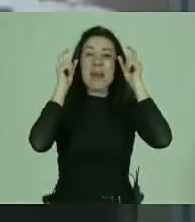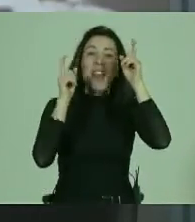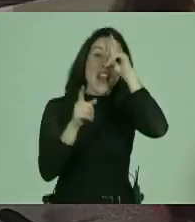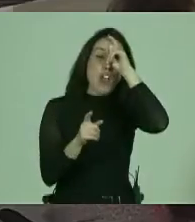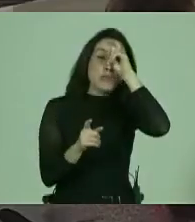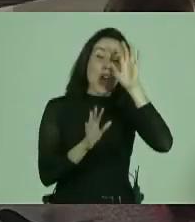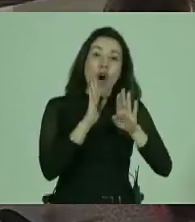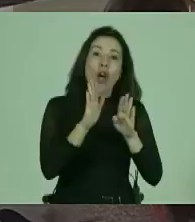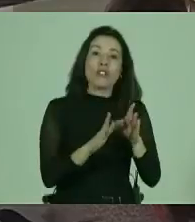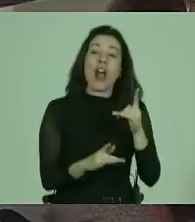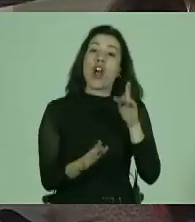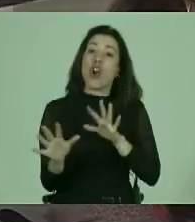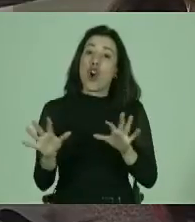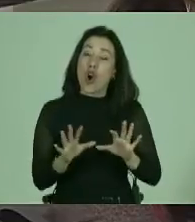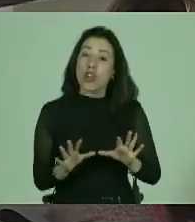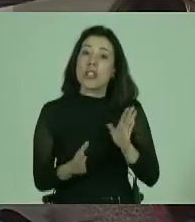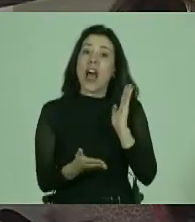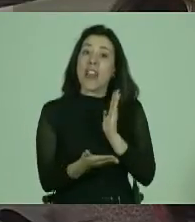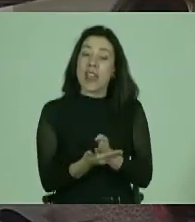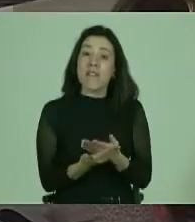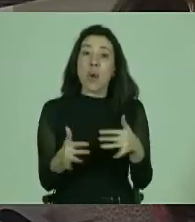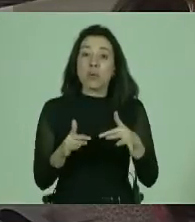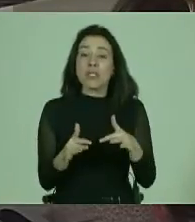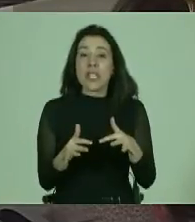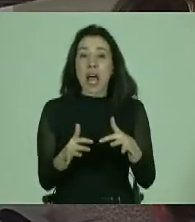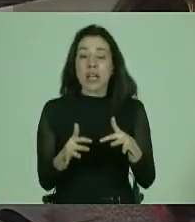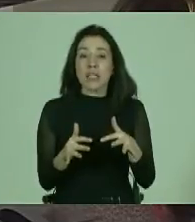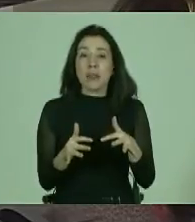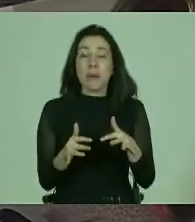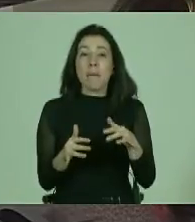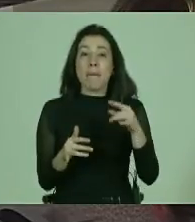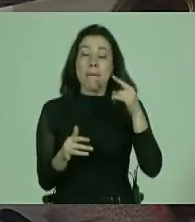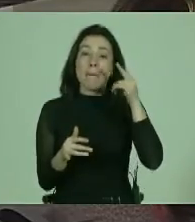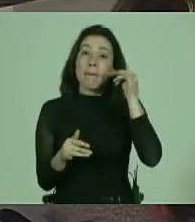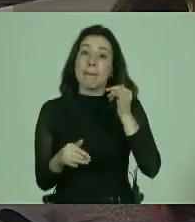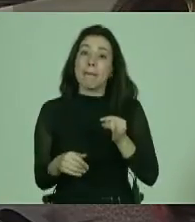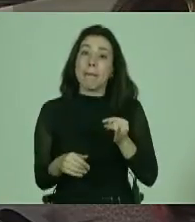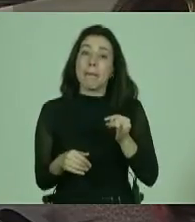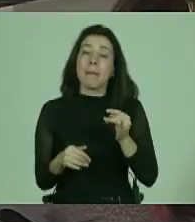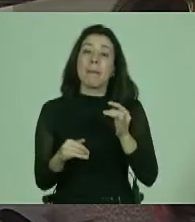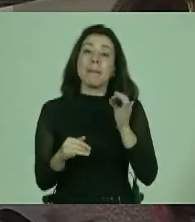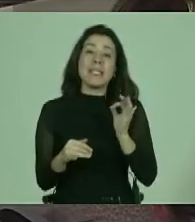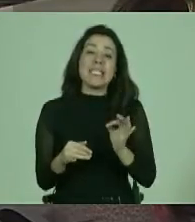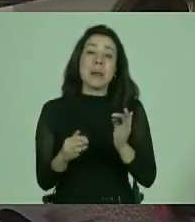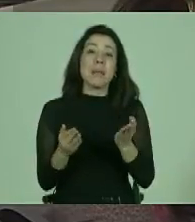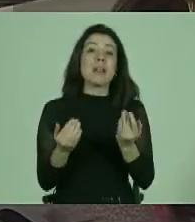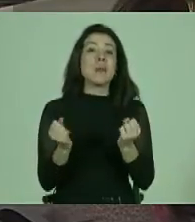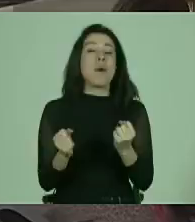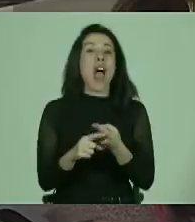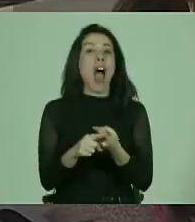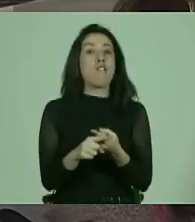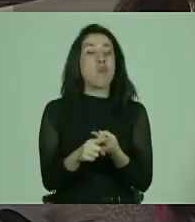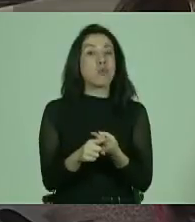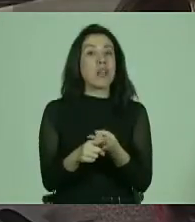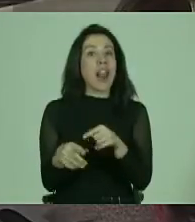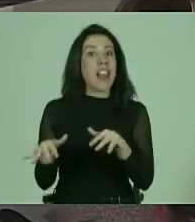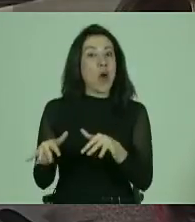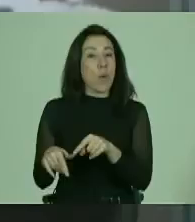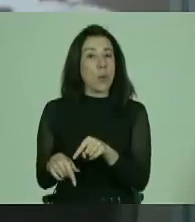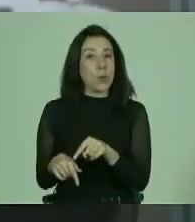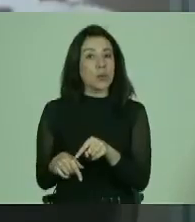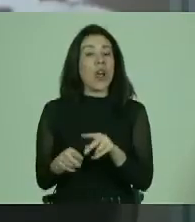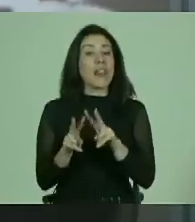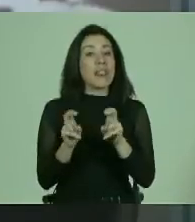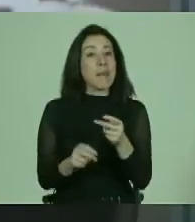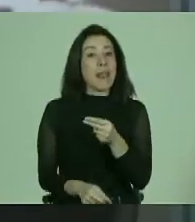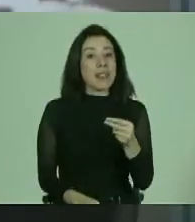si las cosas tienen un uso y el uso siempre es susceptible de mal uso yo creo que con los temas